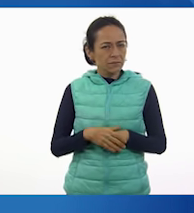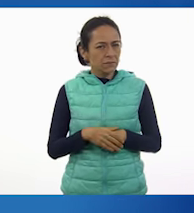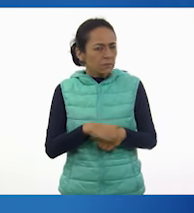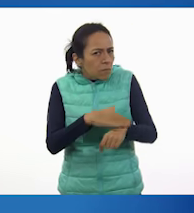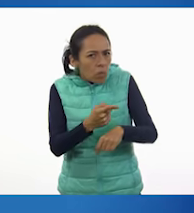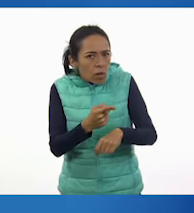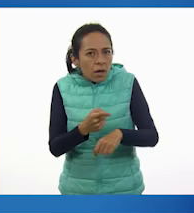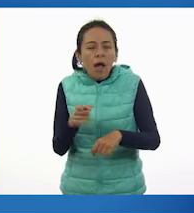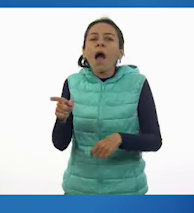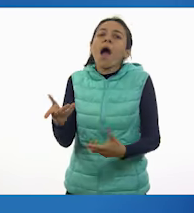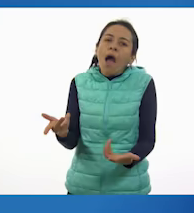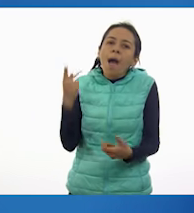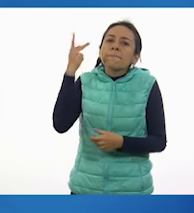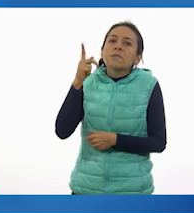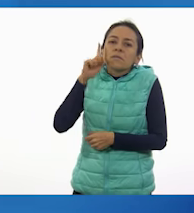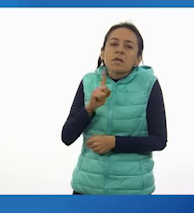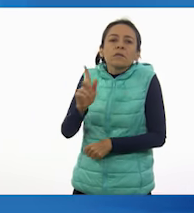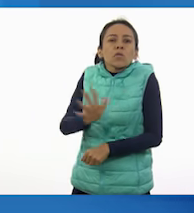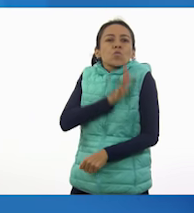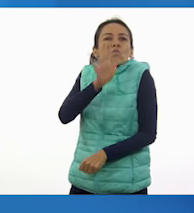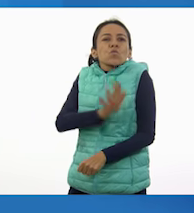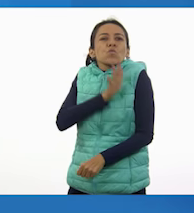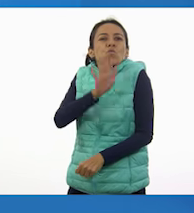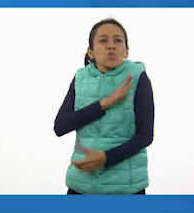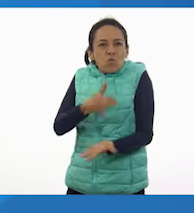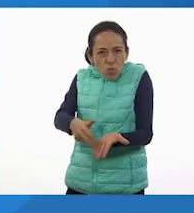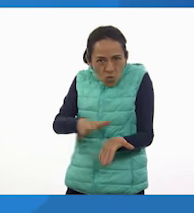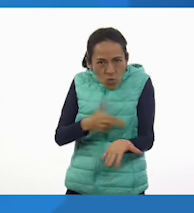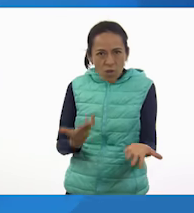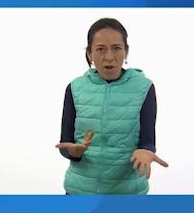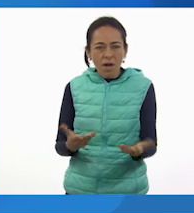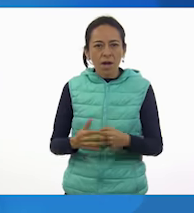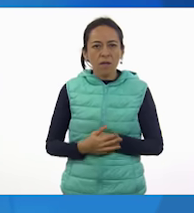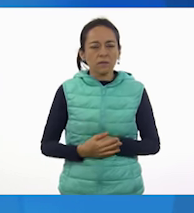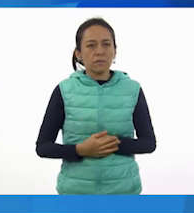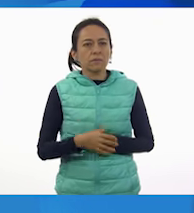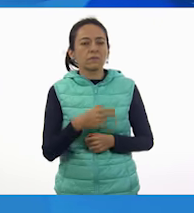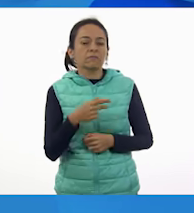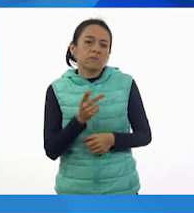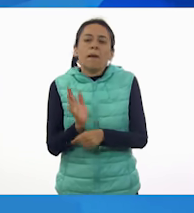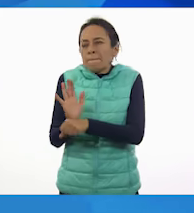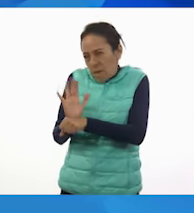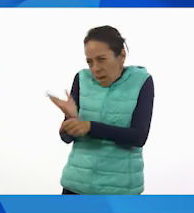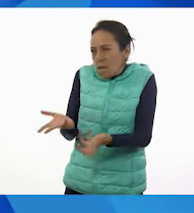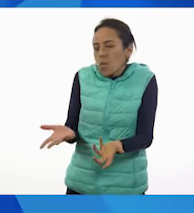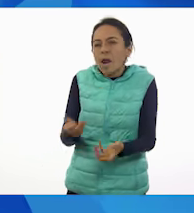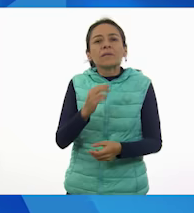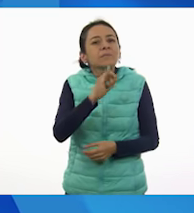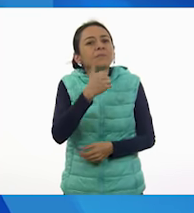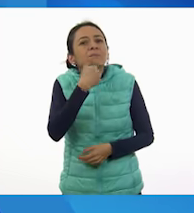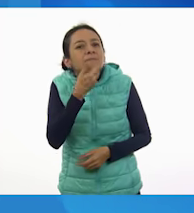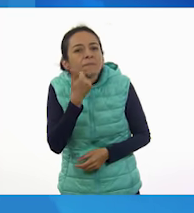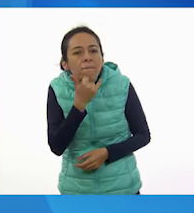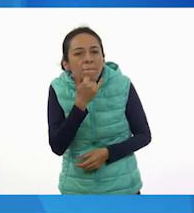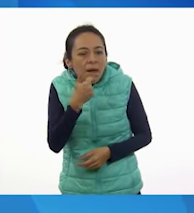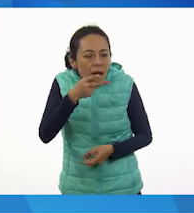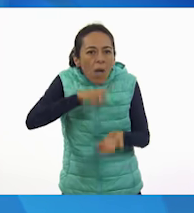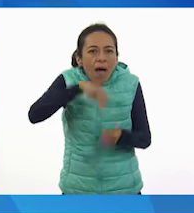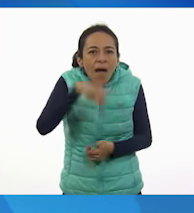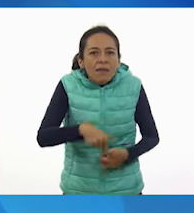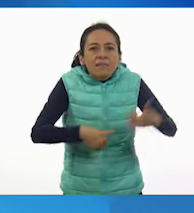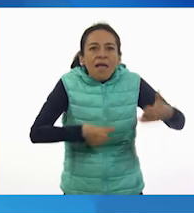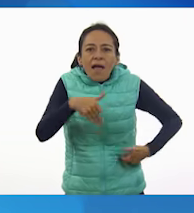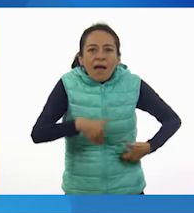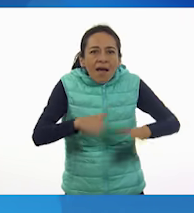cierto que no han visto las películas, pero esto es una obra de teatro, no una película. Es más, a Cristina le puede quedar mejor el papel de la